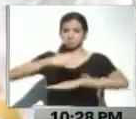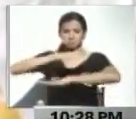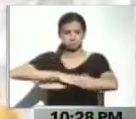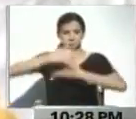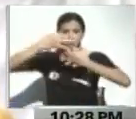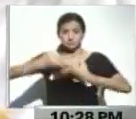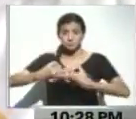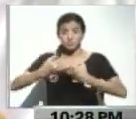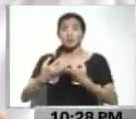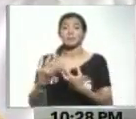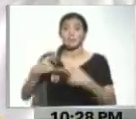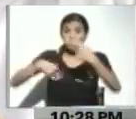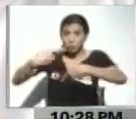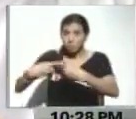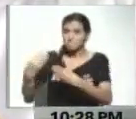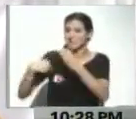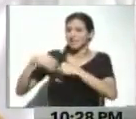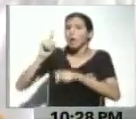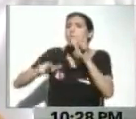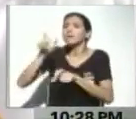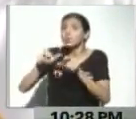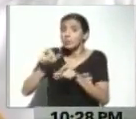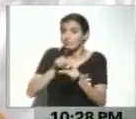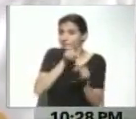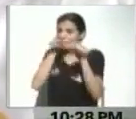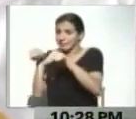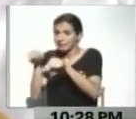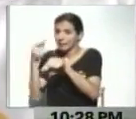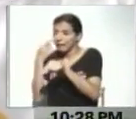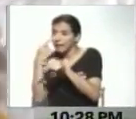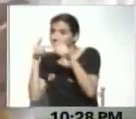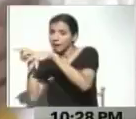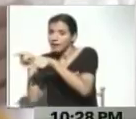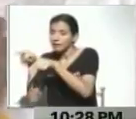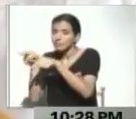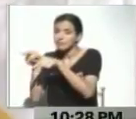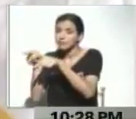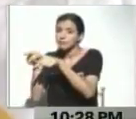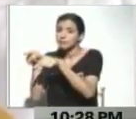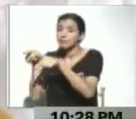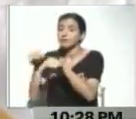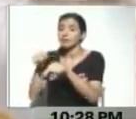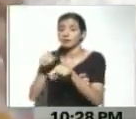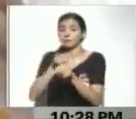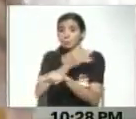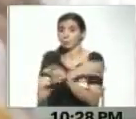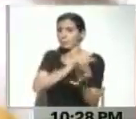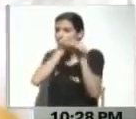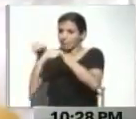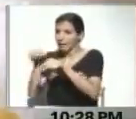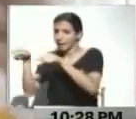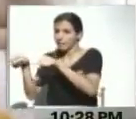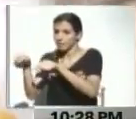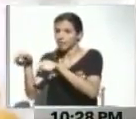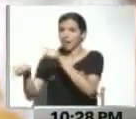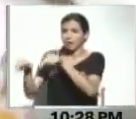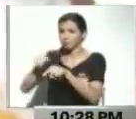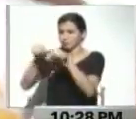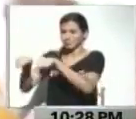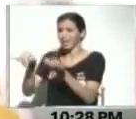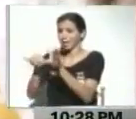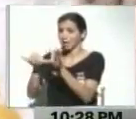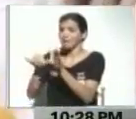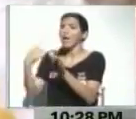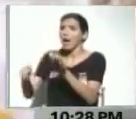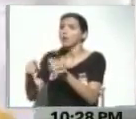demostración, como siempre, de civismo. Al final me dicen unos infiltrados que atacaron a unos